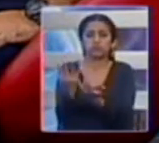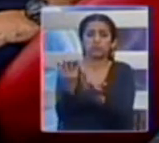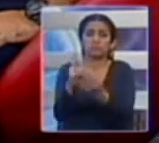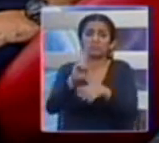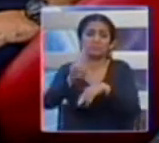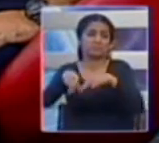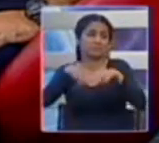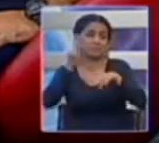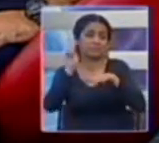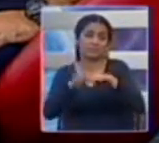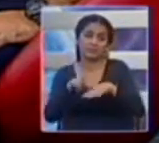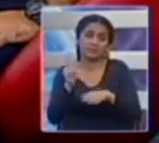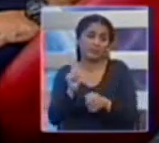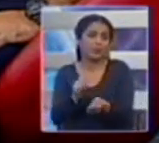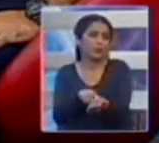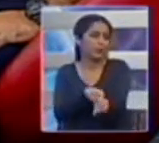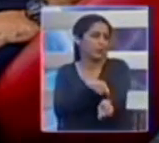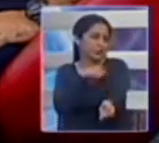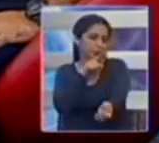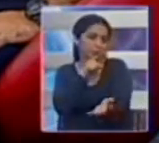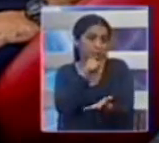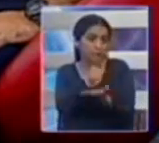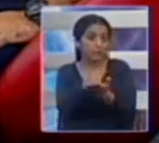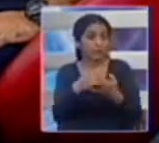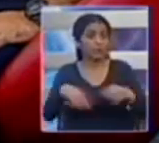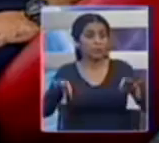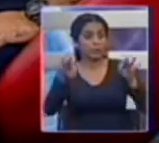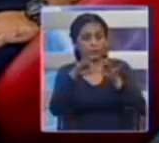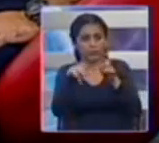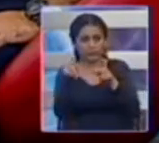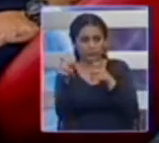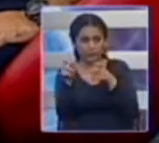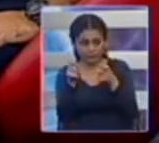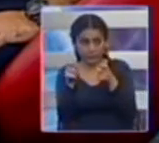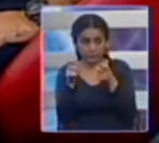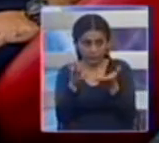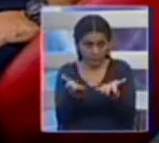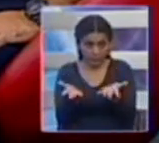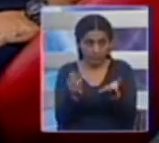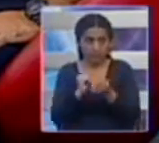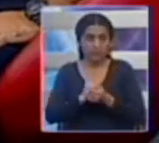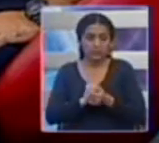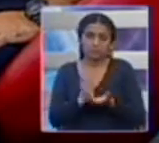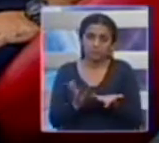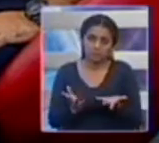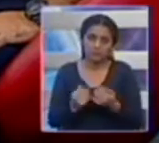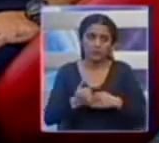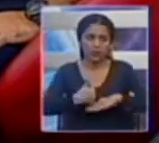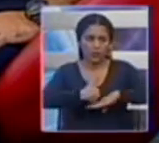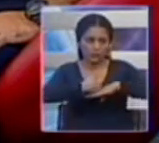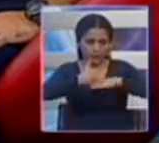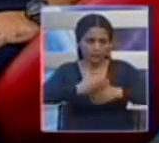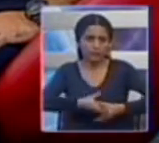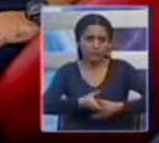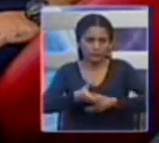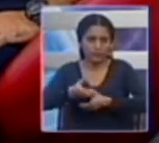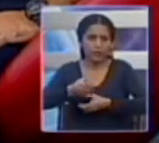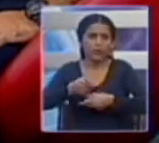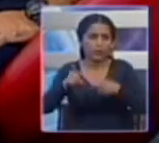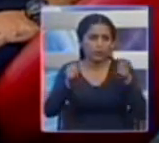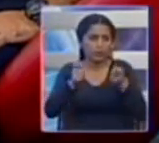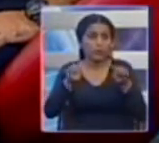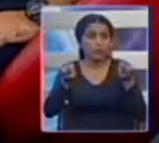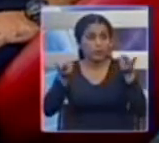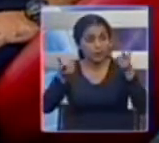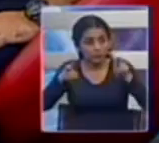existido, pero debe tener también un control, y el control no solamente pasa por manos de quienes conforman el Cuerpo de Bomberos, sino también de la